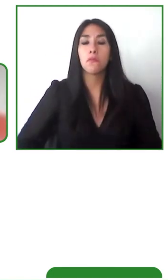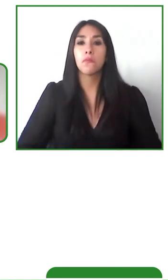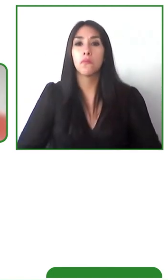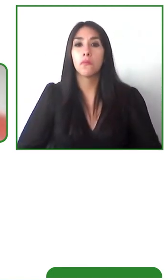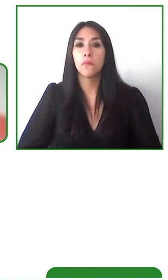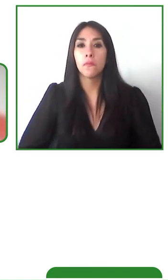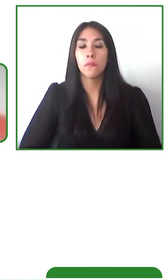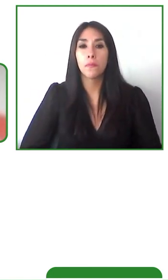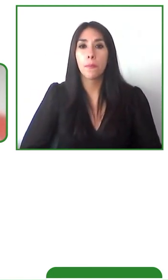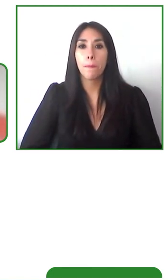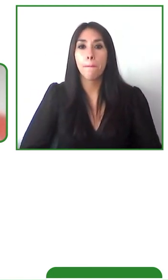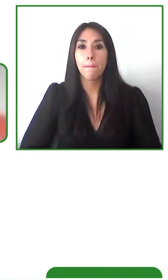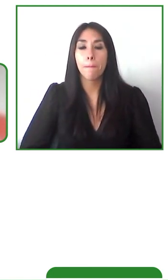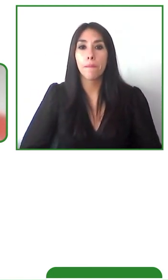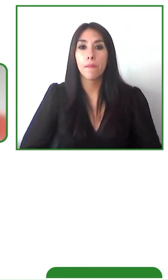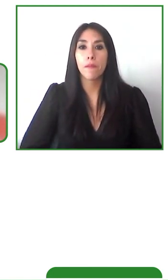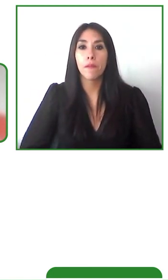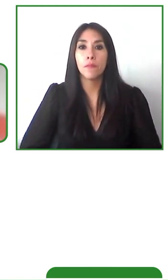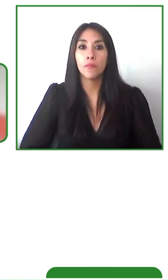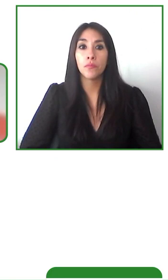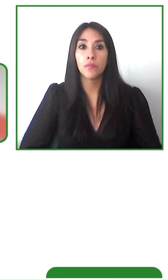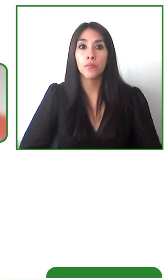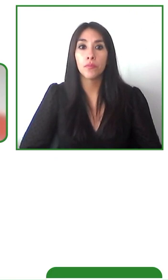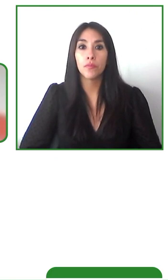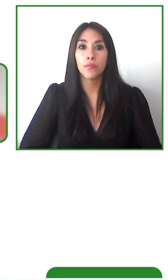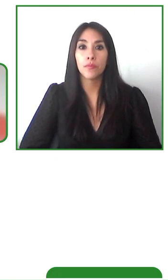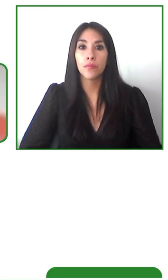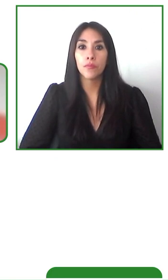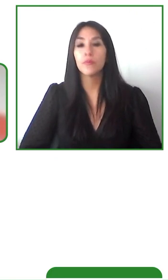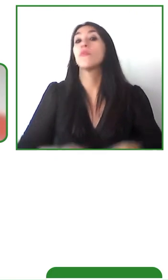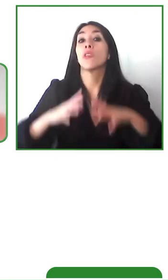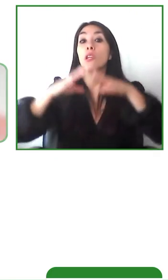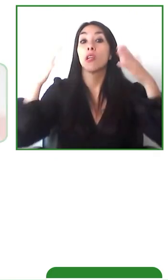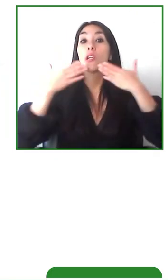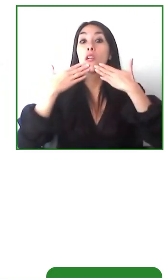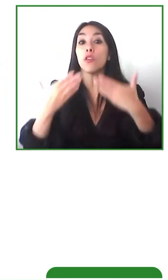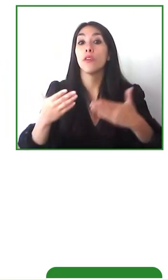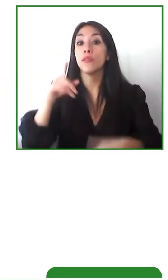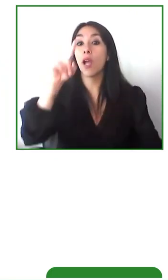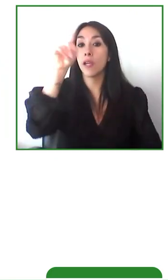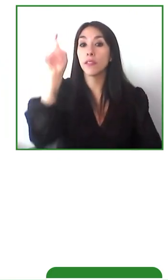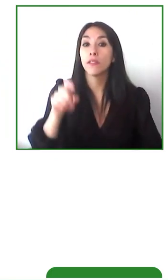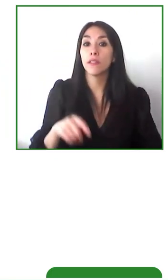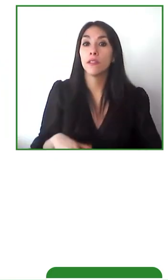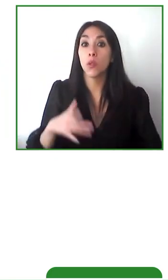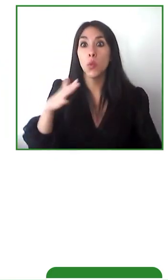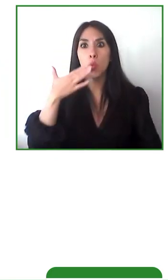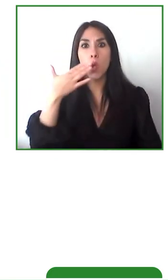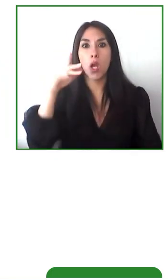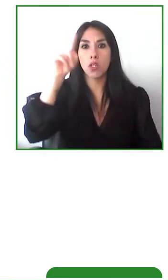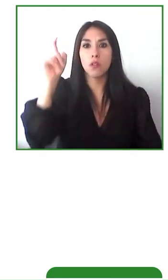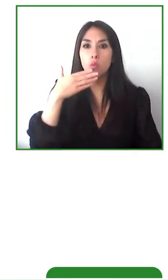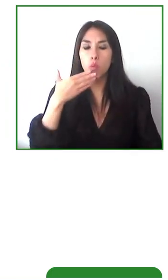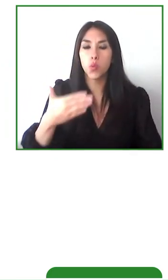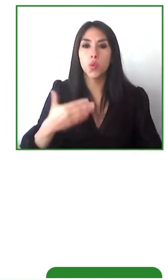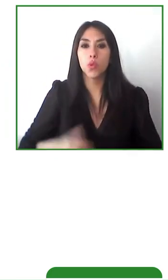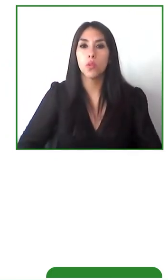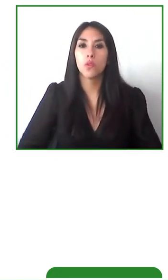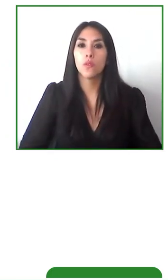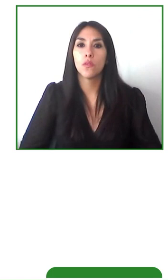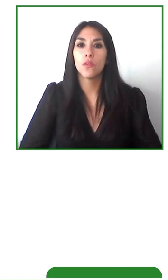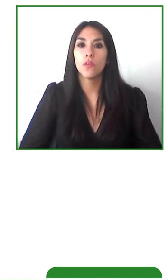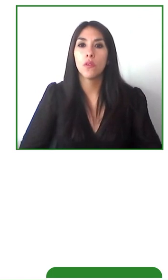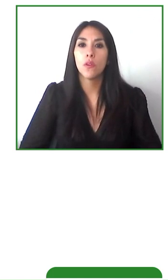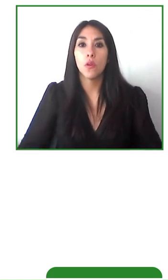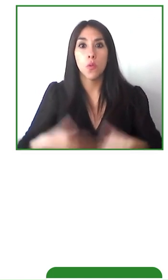Muchas gracias por la pregunta. Es una muy buena pregunta porque es un reto que creo que nos enfrentamos cada día. En nuestro